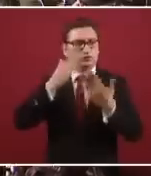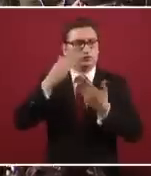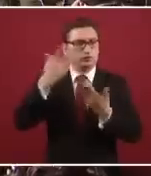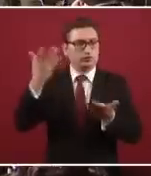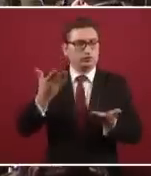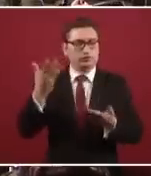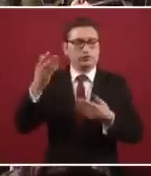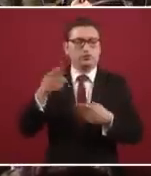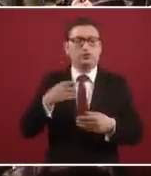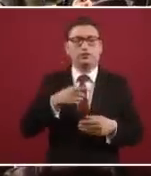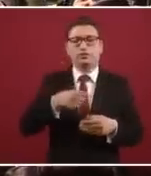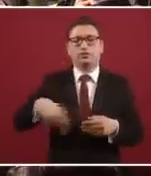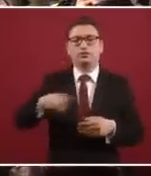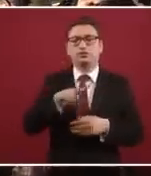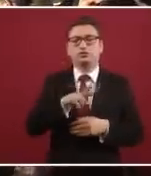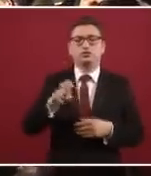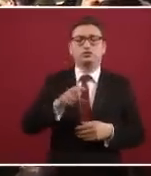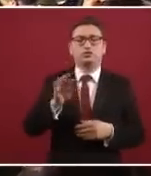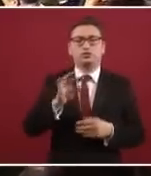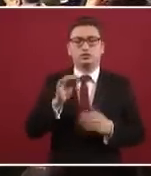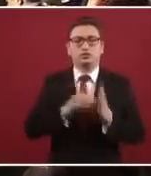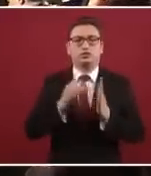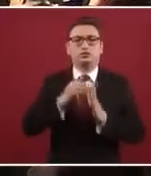esos 240 millones nada más del puro examen,